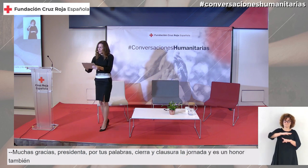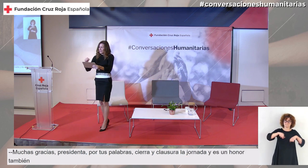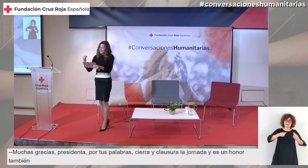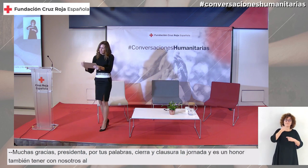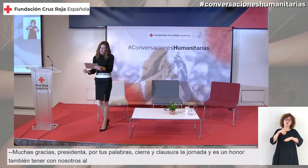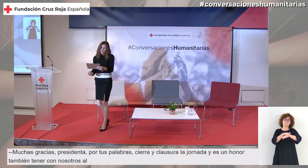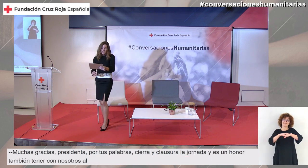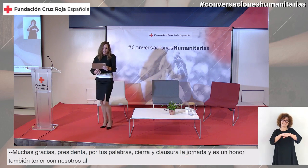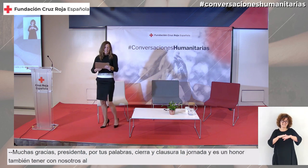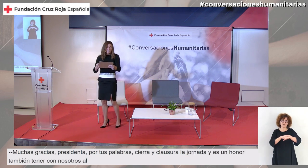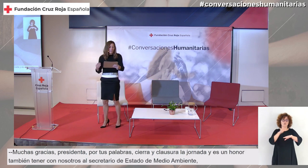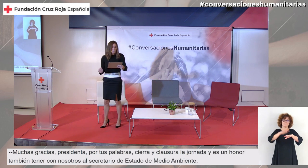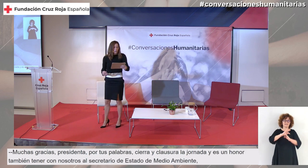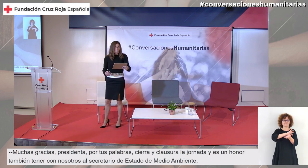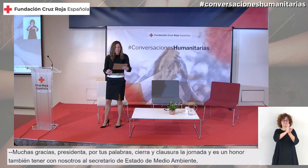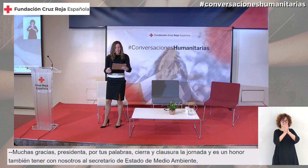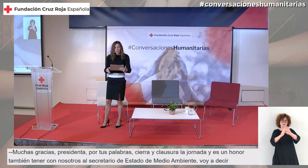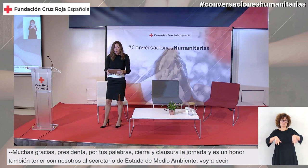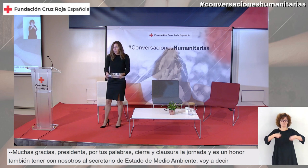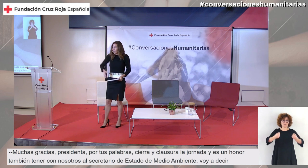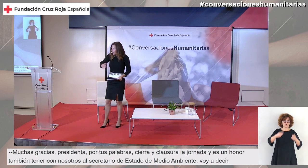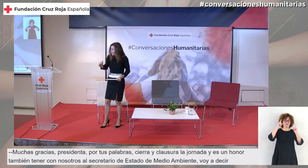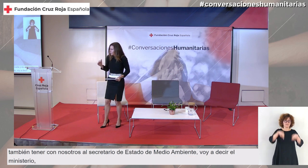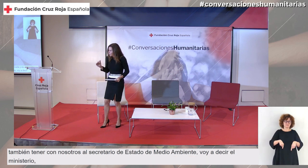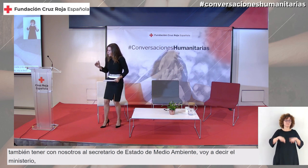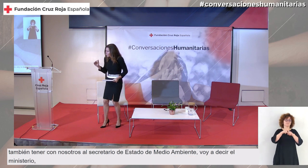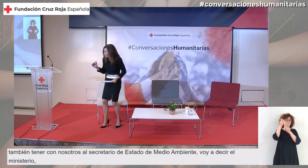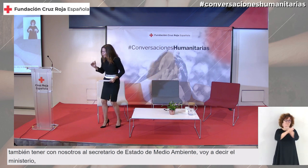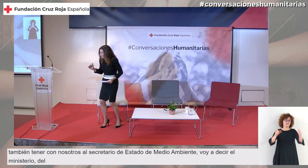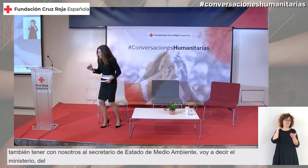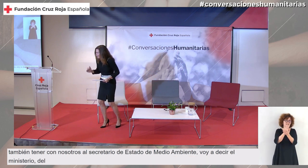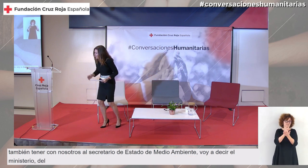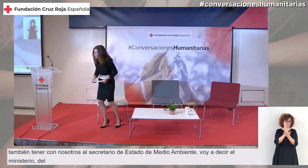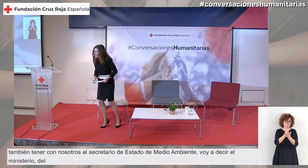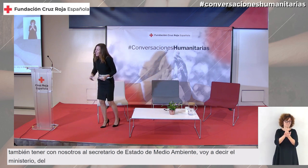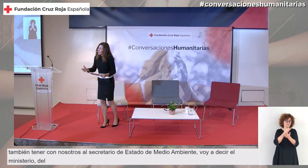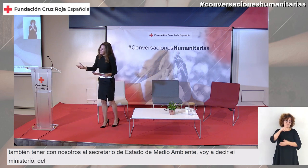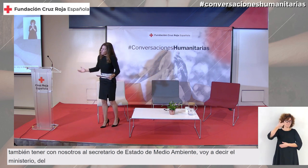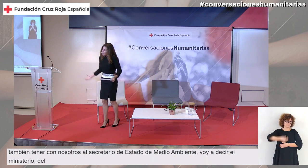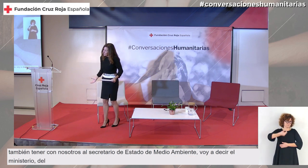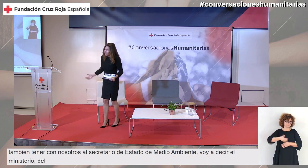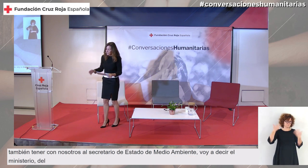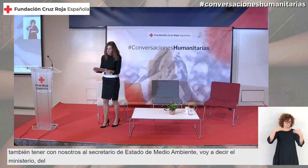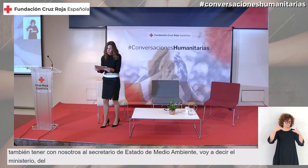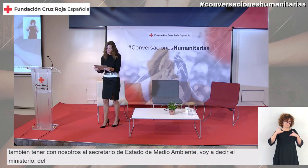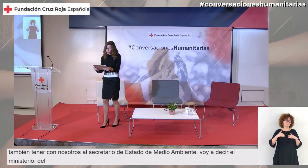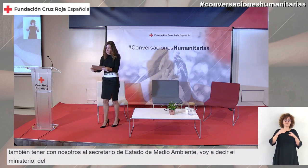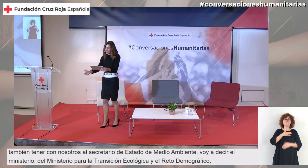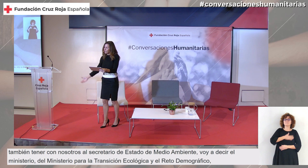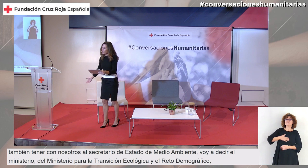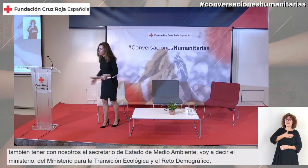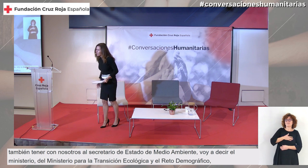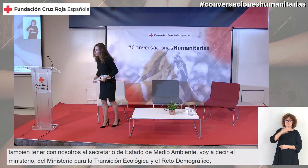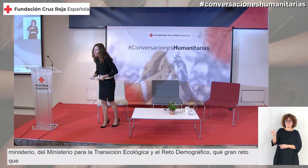Ministerio del ministerio para la transición ecológica y el reto demográfico Qué gran reto que tenemos por delante en esto último Así que es un placer contar con con tus